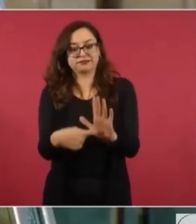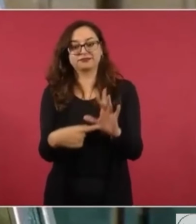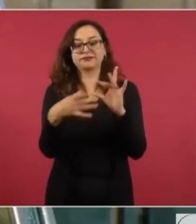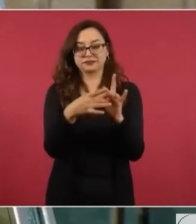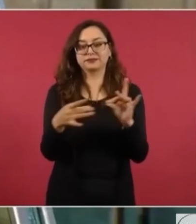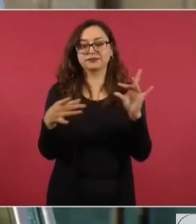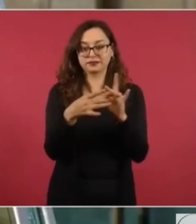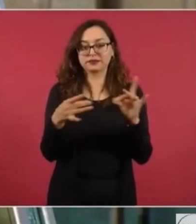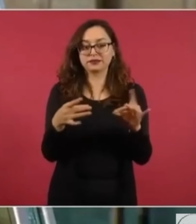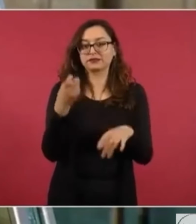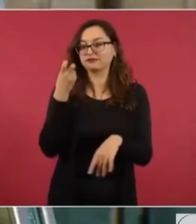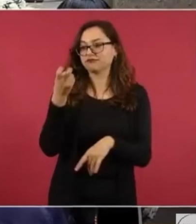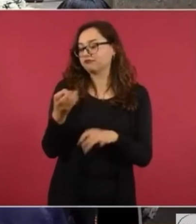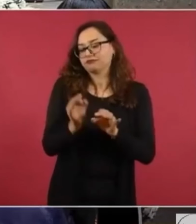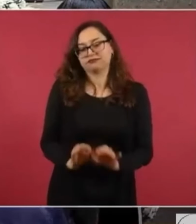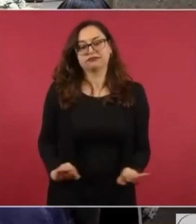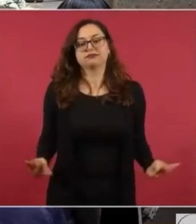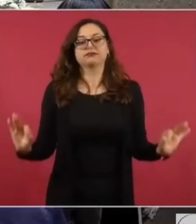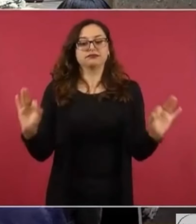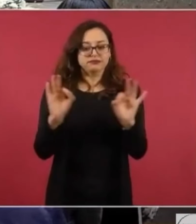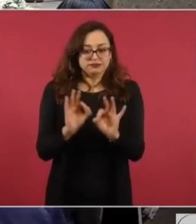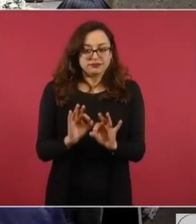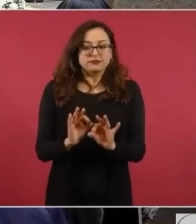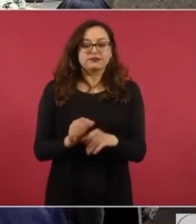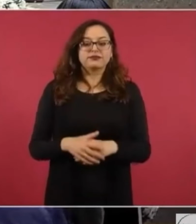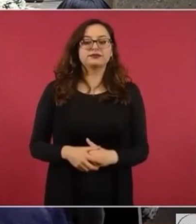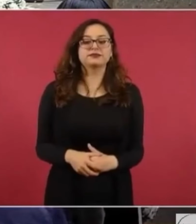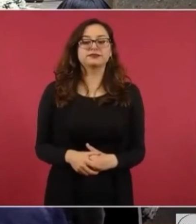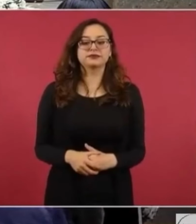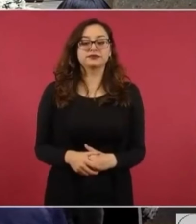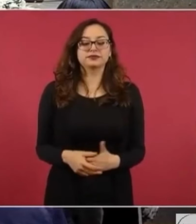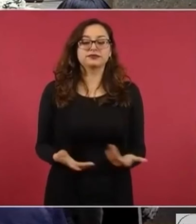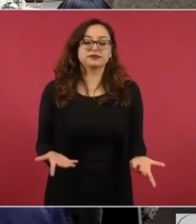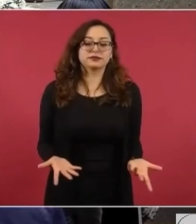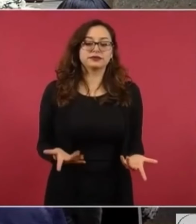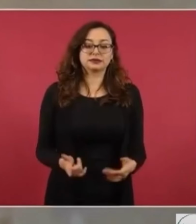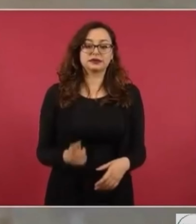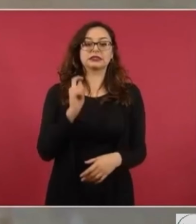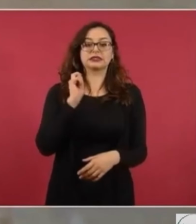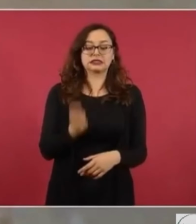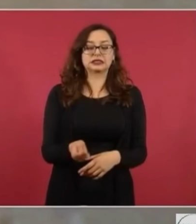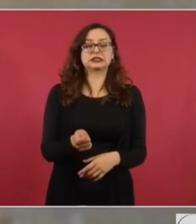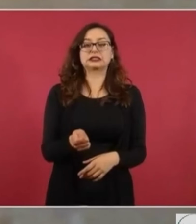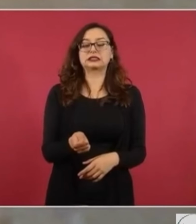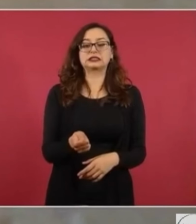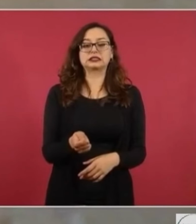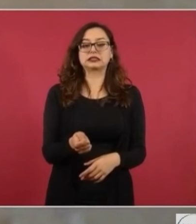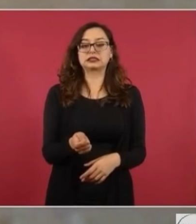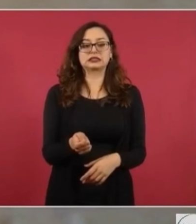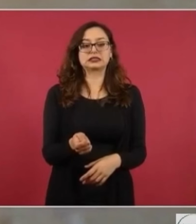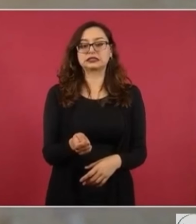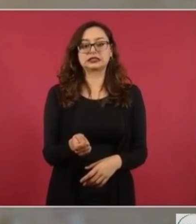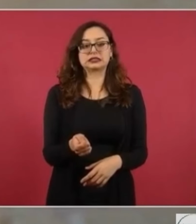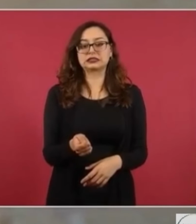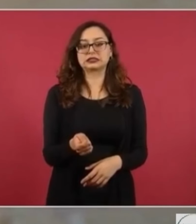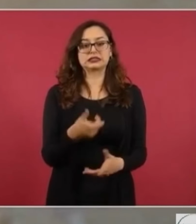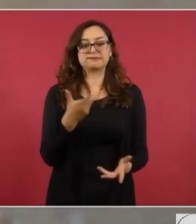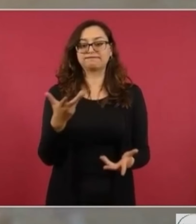una relevancia particular. Es decir, no es solamente